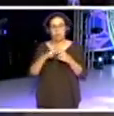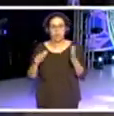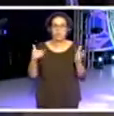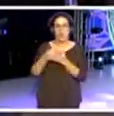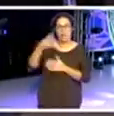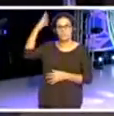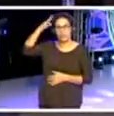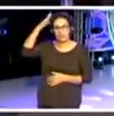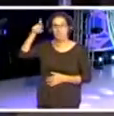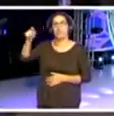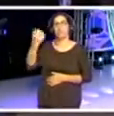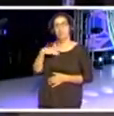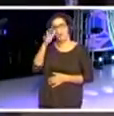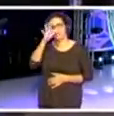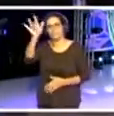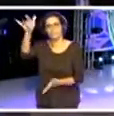ya está imputado.